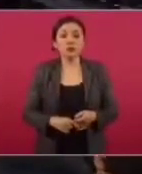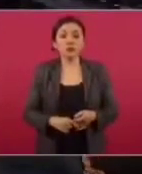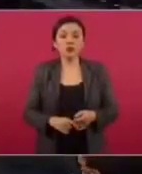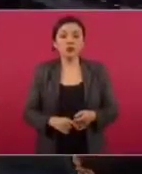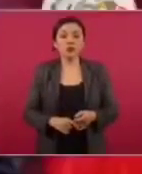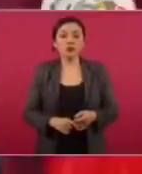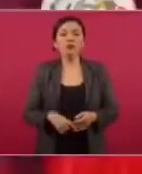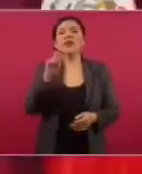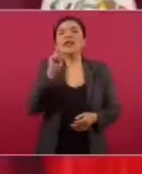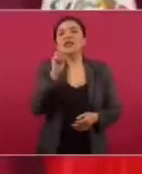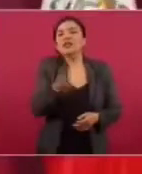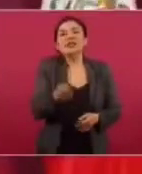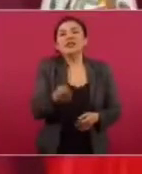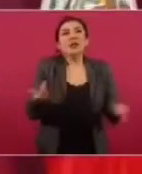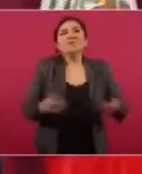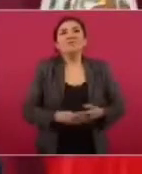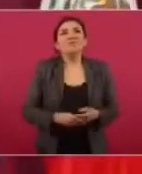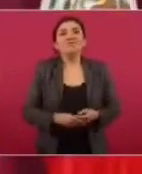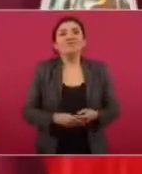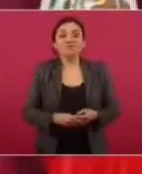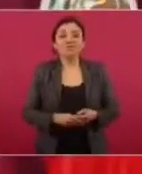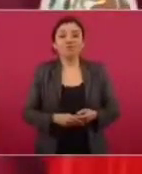son más